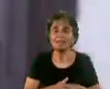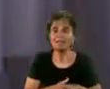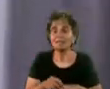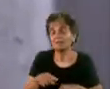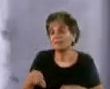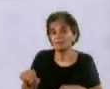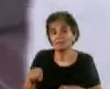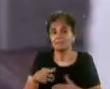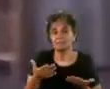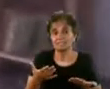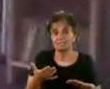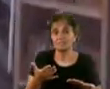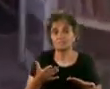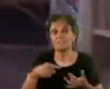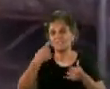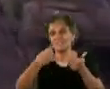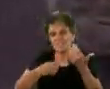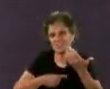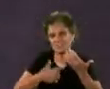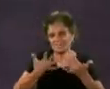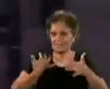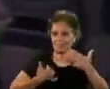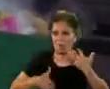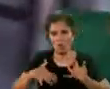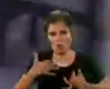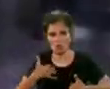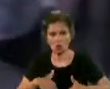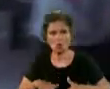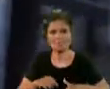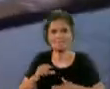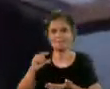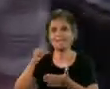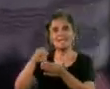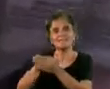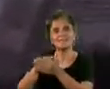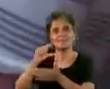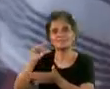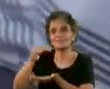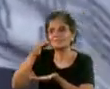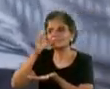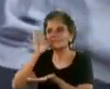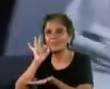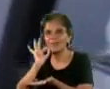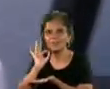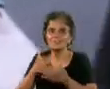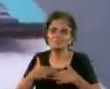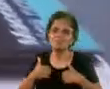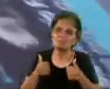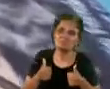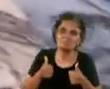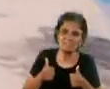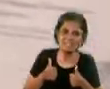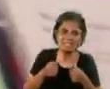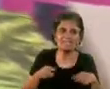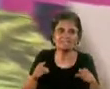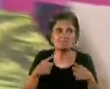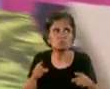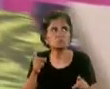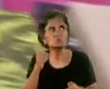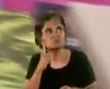también acá se mezcla lo que es la ropa con tomarte un cafecito en el fondo, pasarla bien, escuchar música.